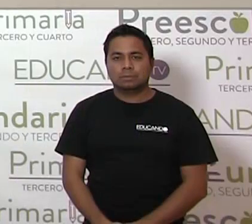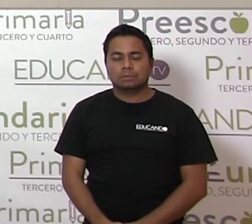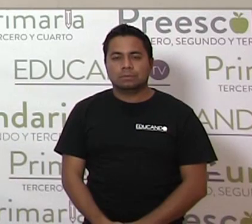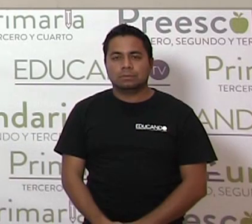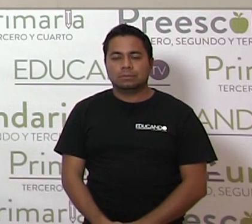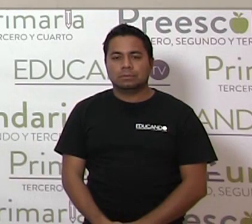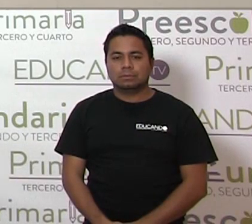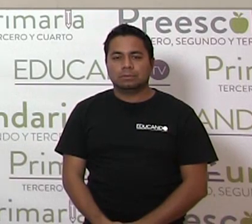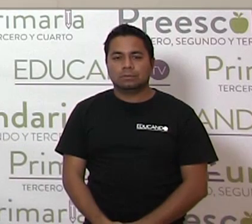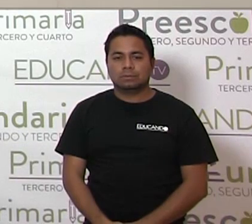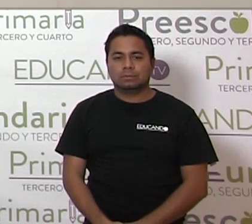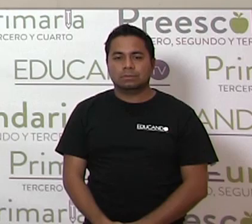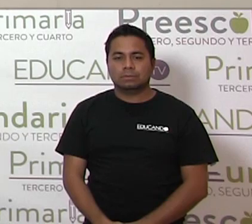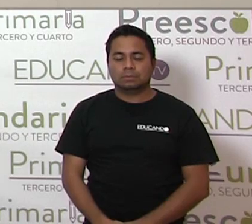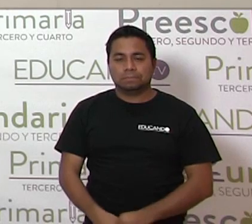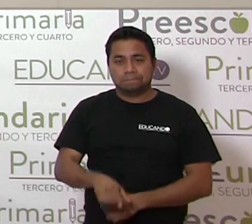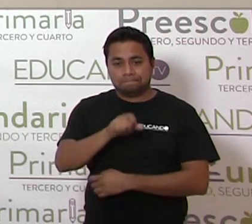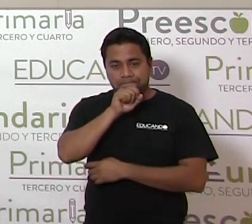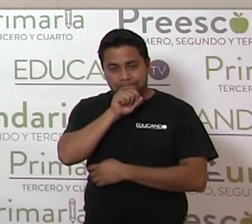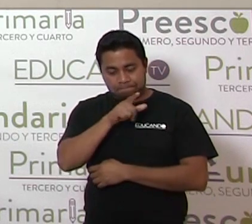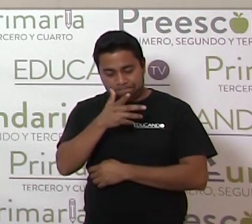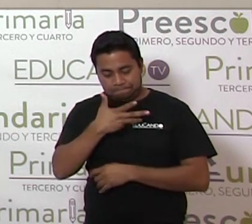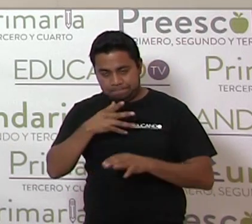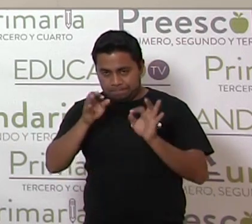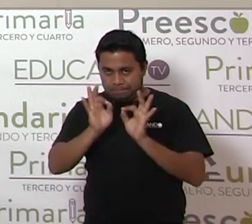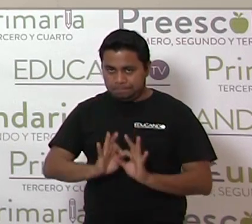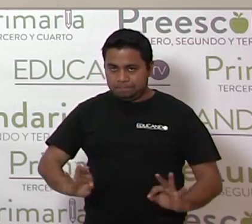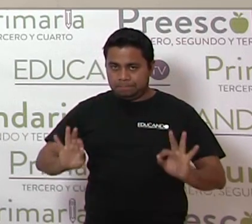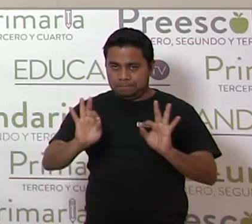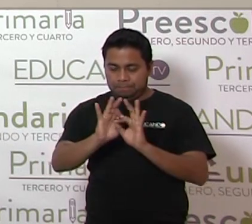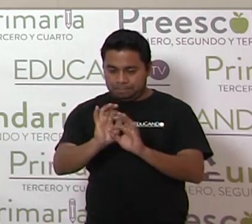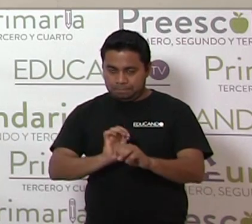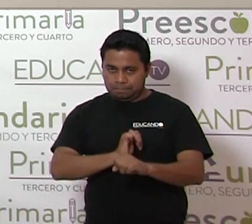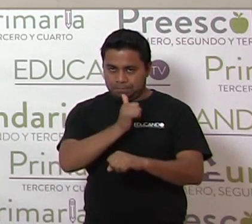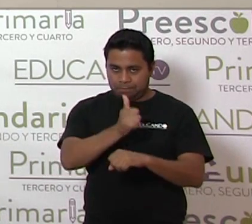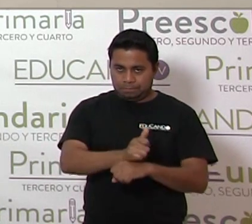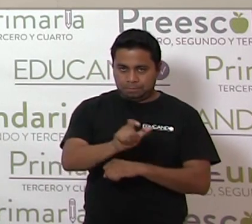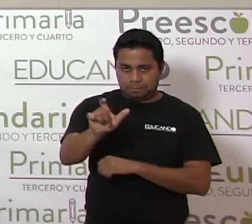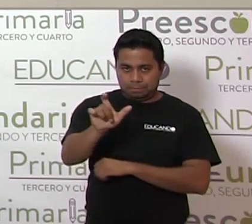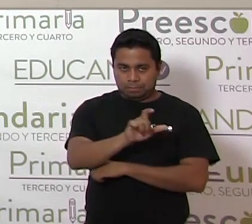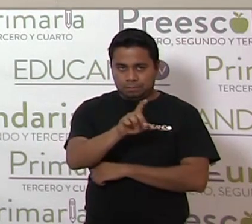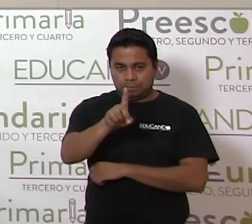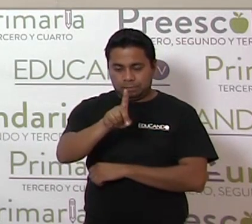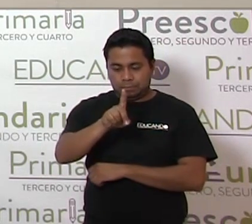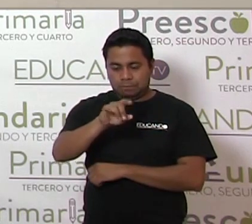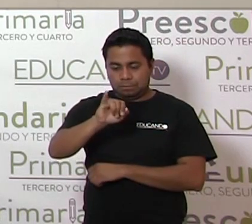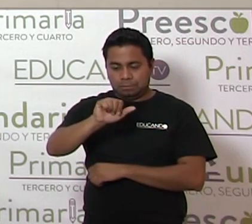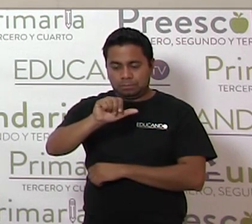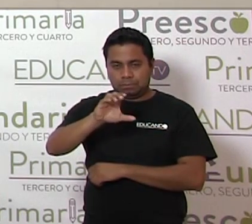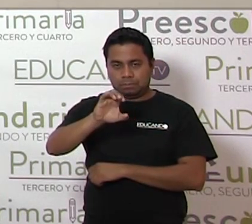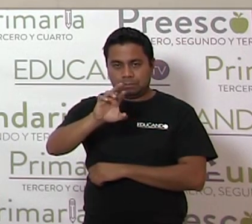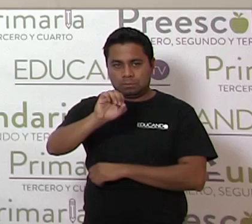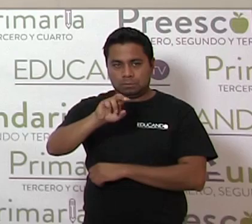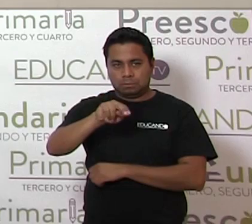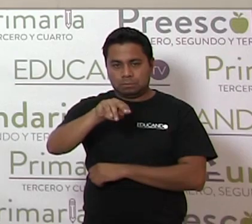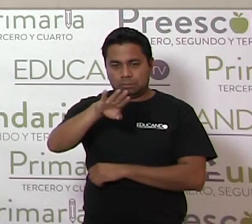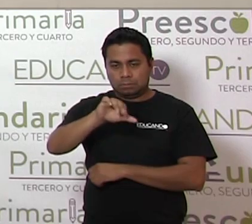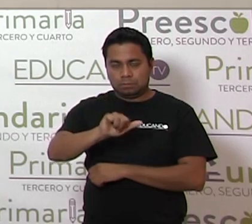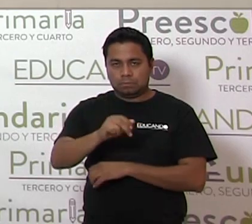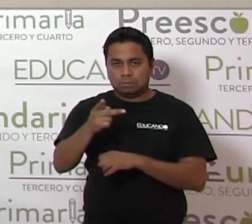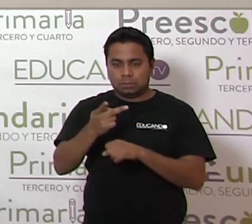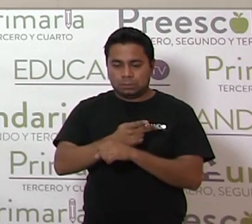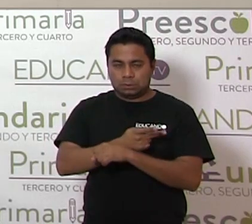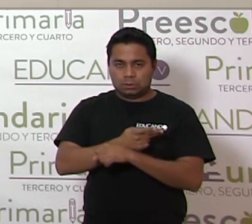Es muy importante definir a partir de la diacrónica que los sucesos van a